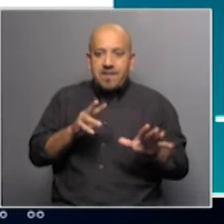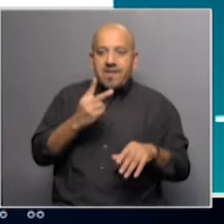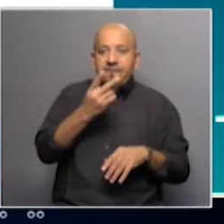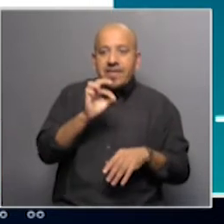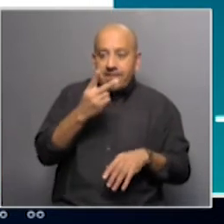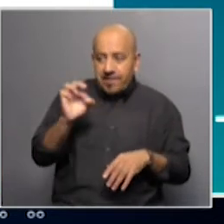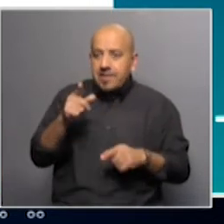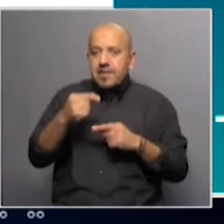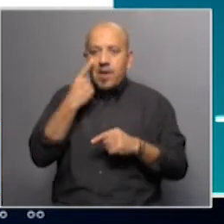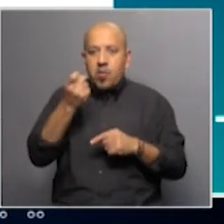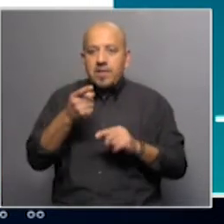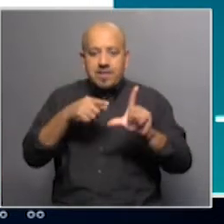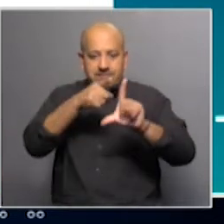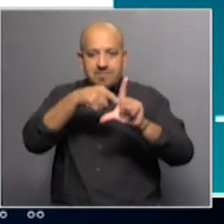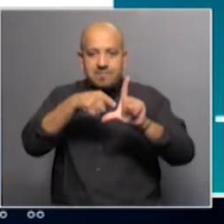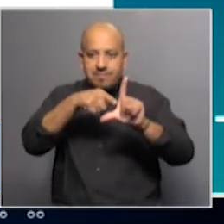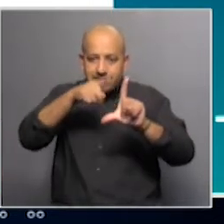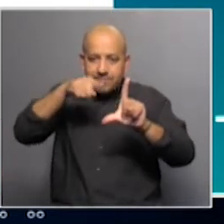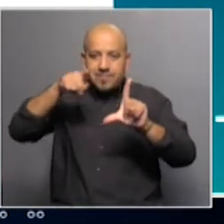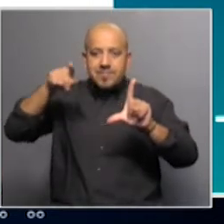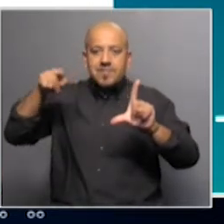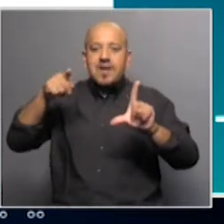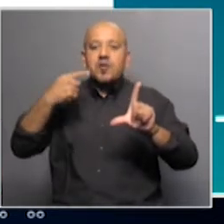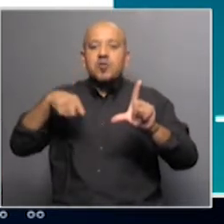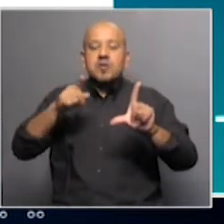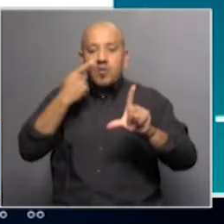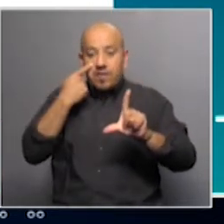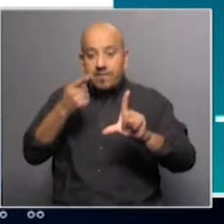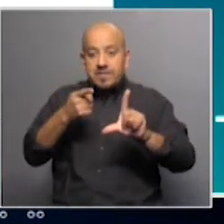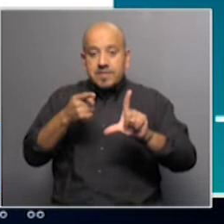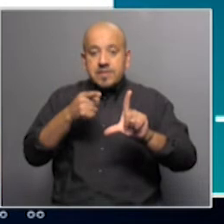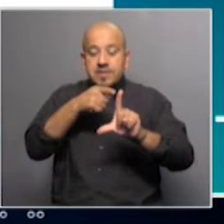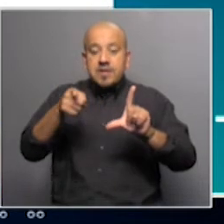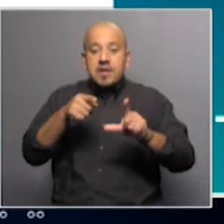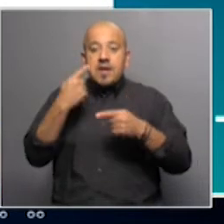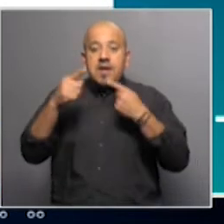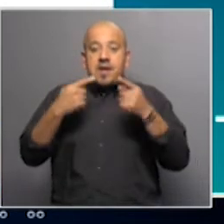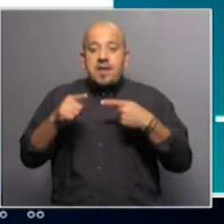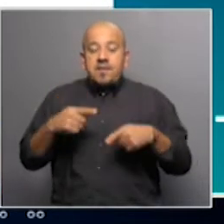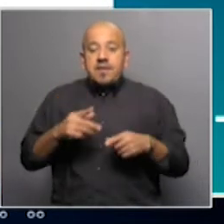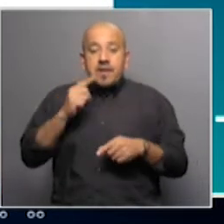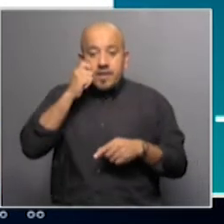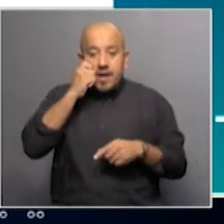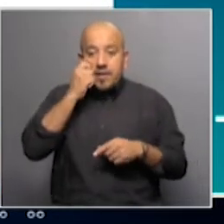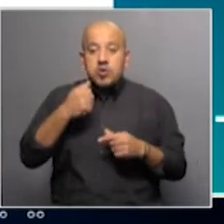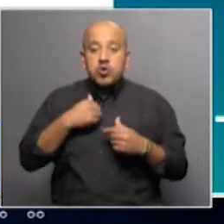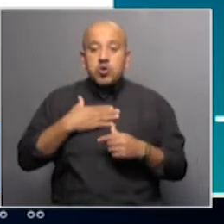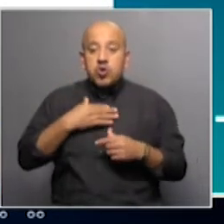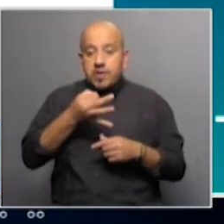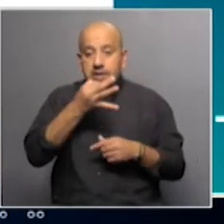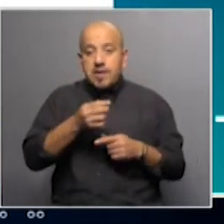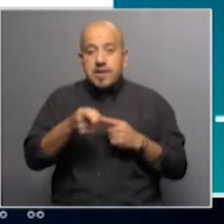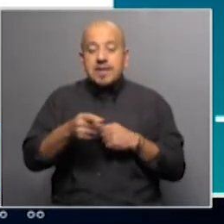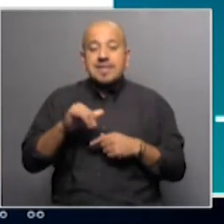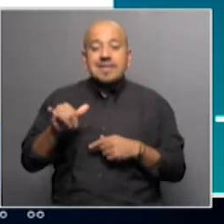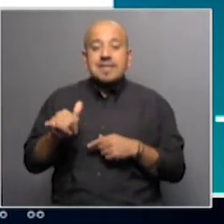esa gráfica. Claro, en esta segunda gráfica lo que estás viendo es los distintos tramos etarios, ¿sí? Y yo marqué en